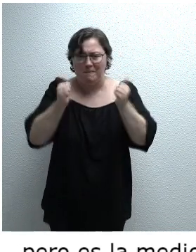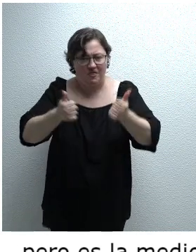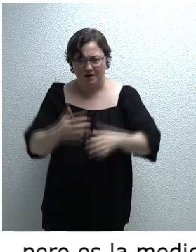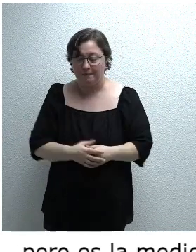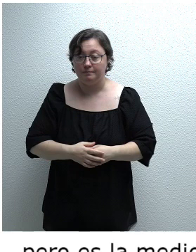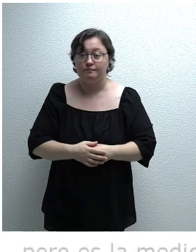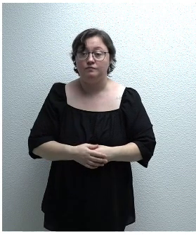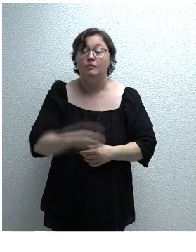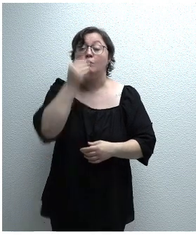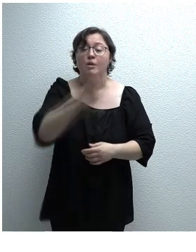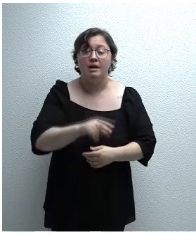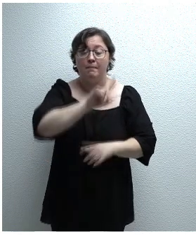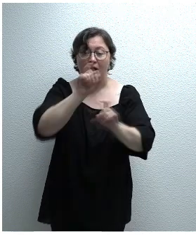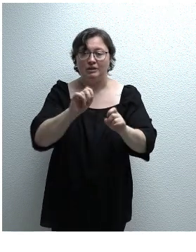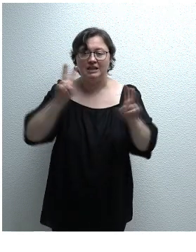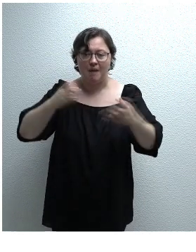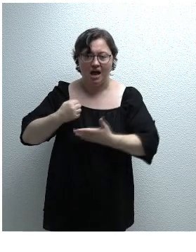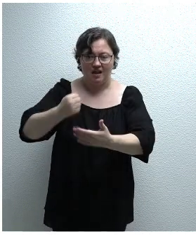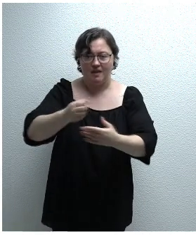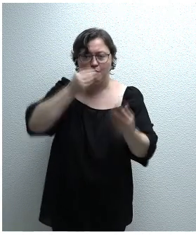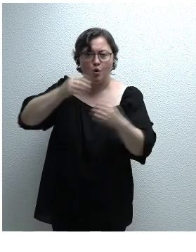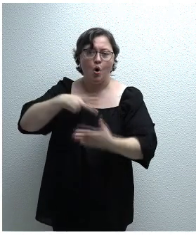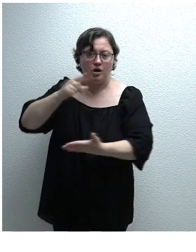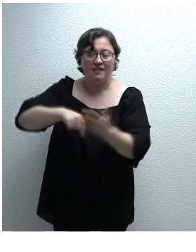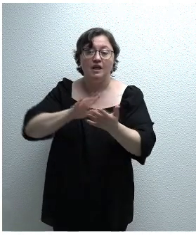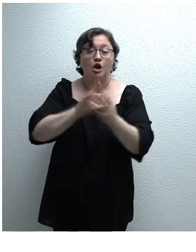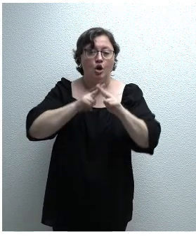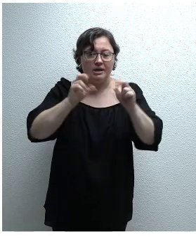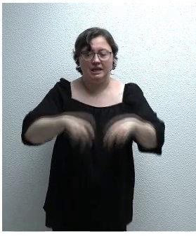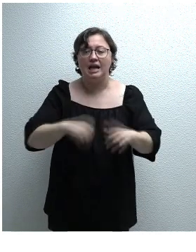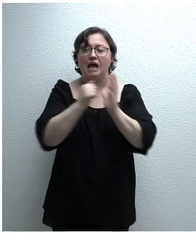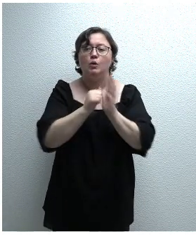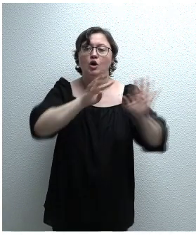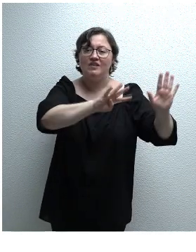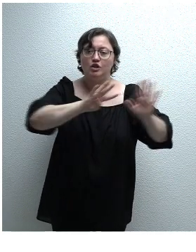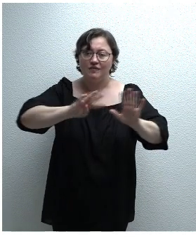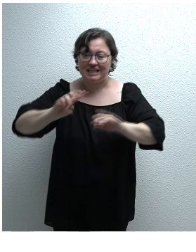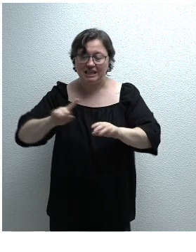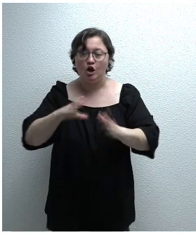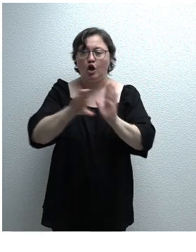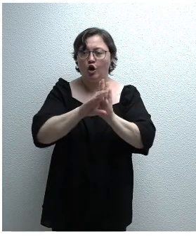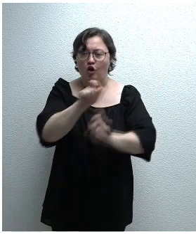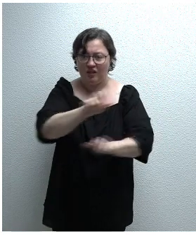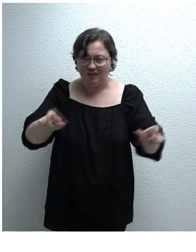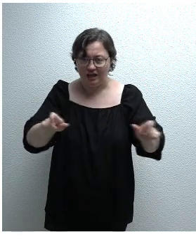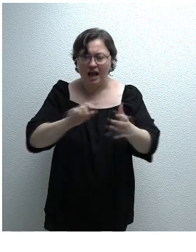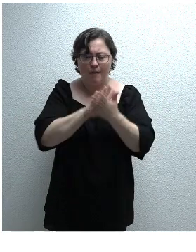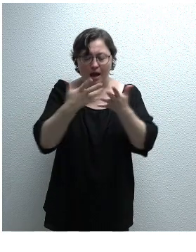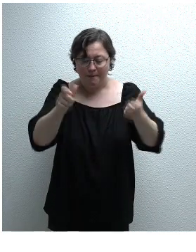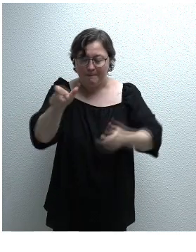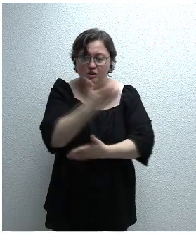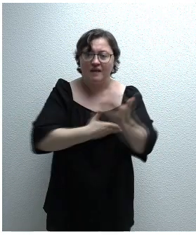la siguiente pregunta, que es de herencia y, por tanto, para Federico. Anónimo. El artículo 996 del Código Civil establece que las personas con